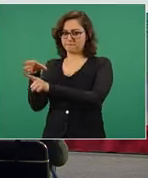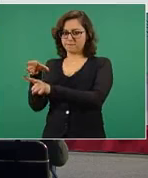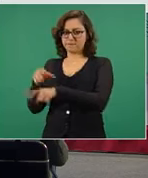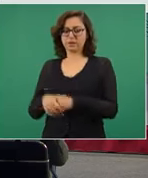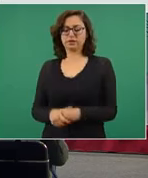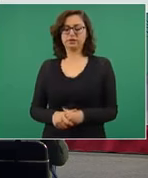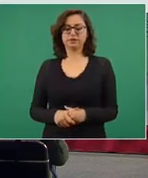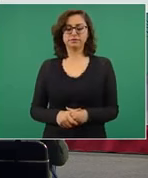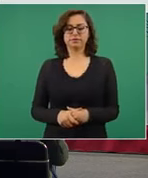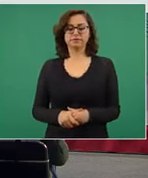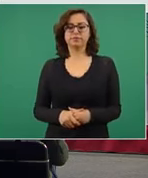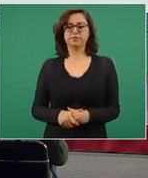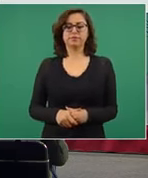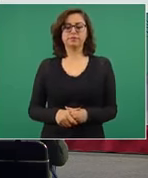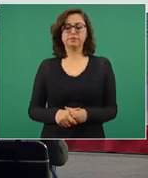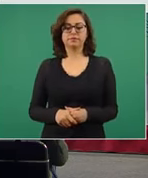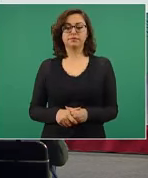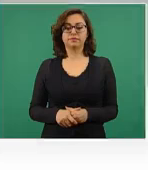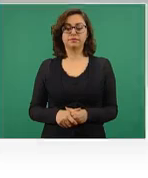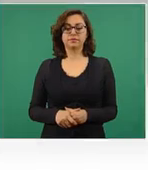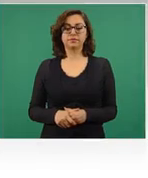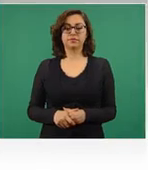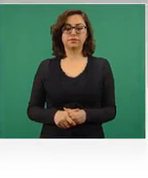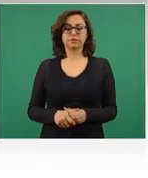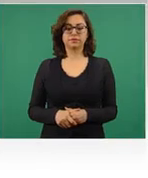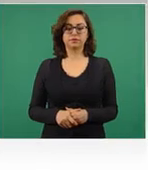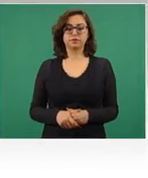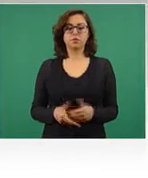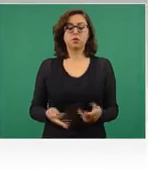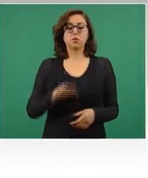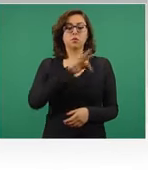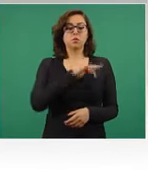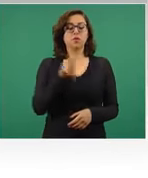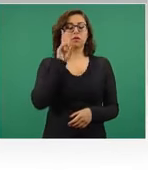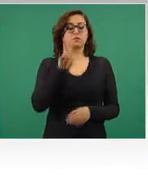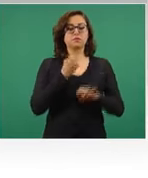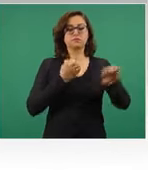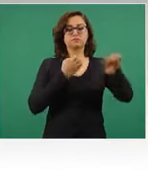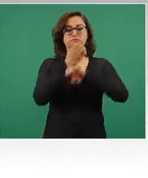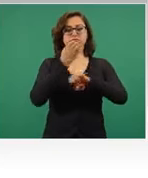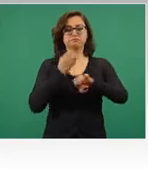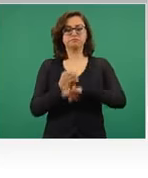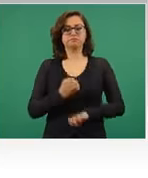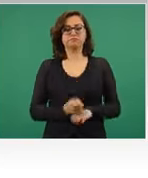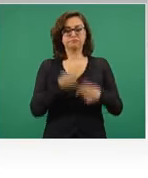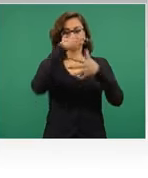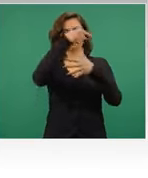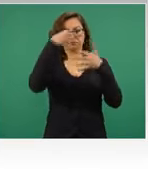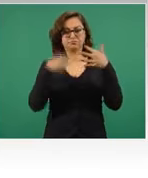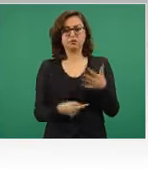Tenemos la cantidad de efectivos, los estados en los cuales se encuentran distribuidos estos efectivos.